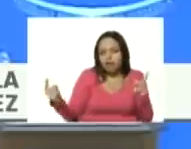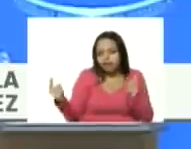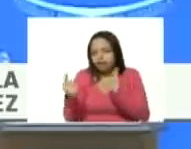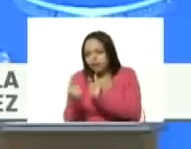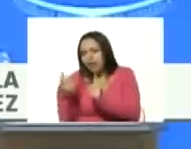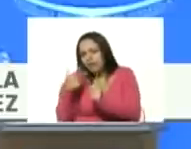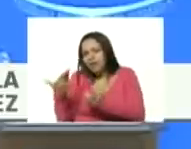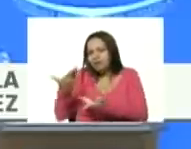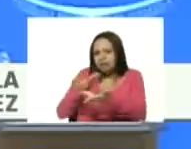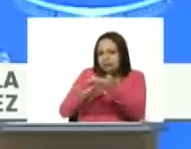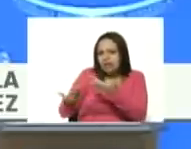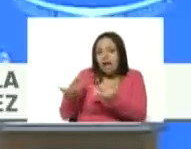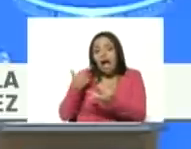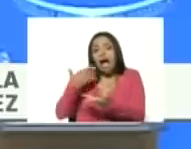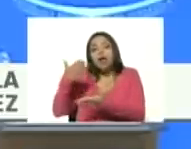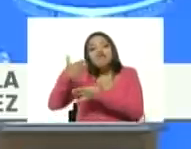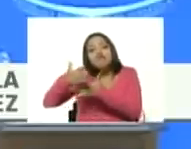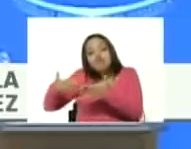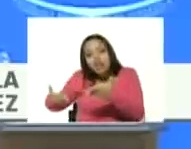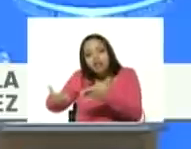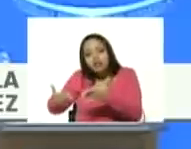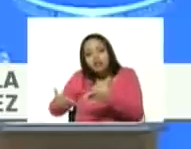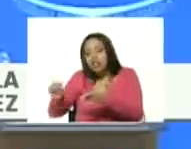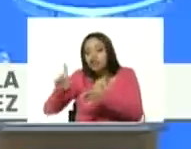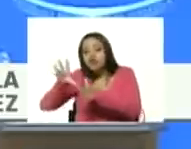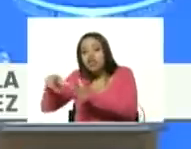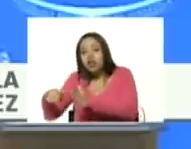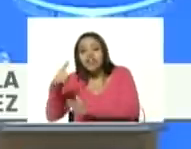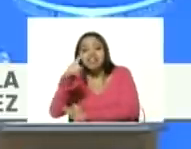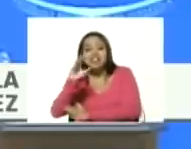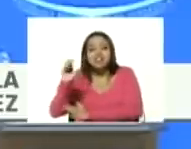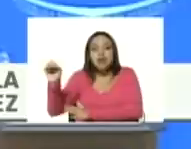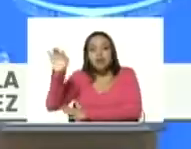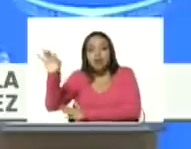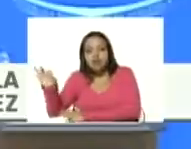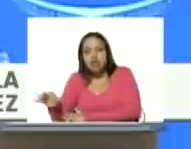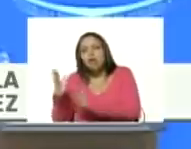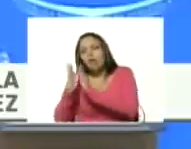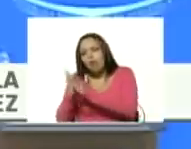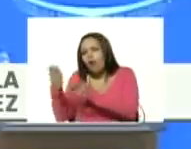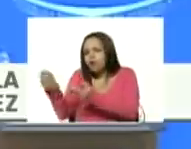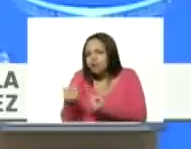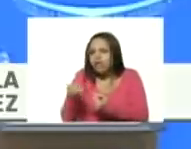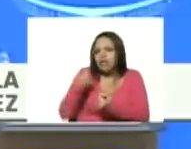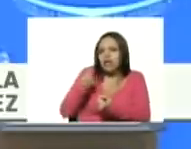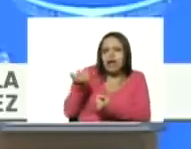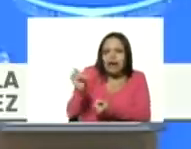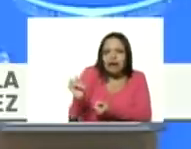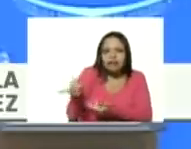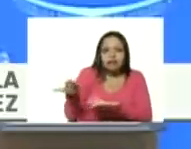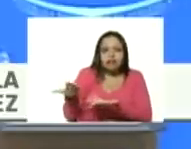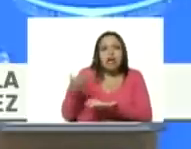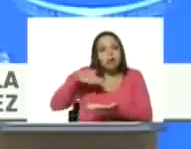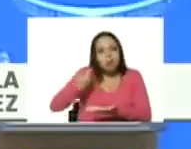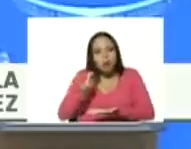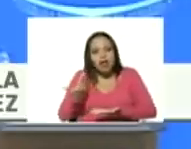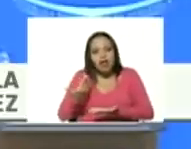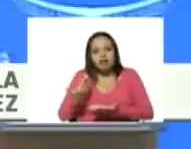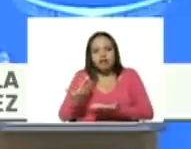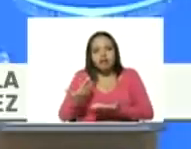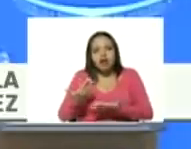a los efectos de que parte de ese dinero, en vez de robarse el 100%, que por lo menos una parte de ese dinero pudiera ir